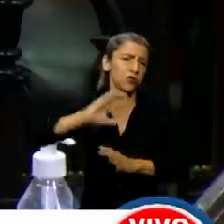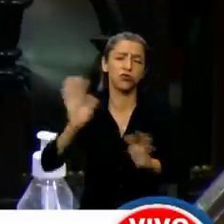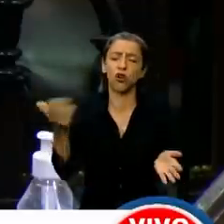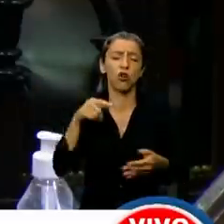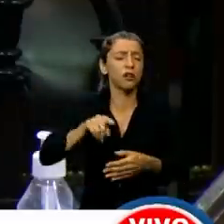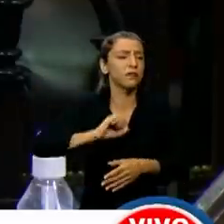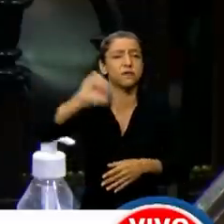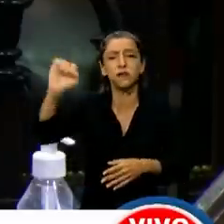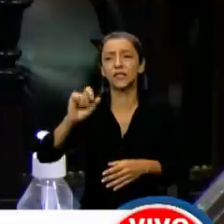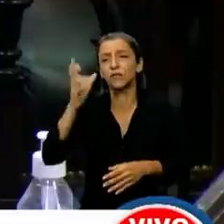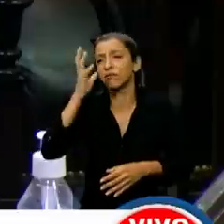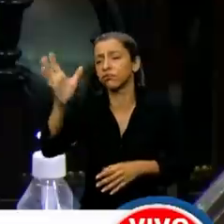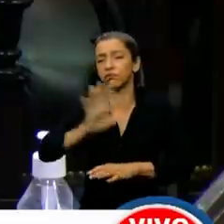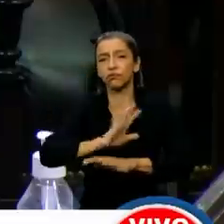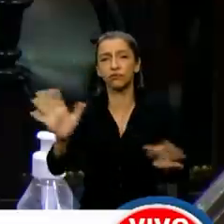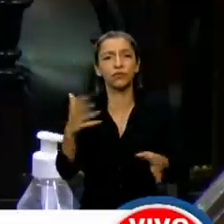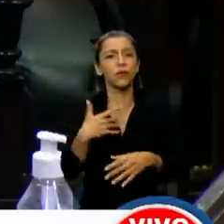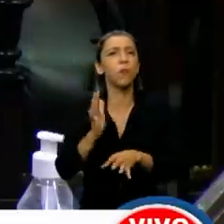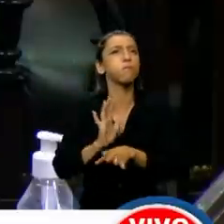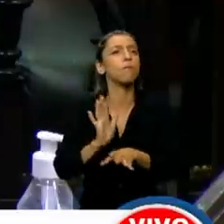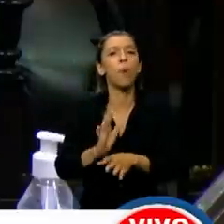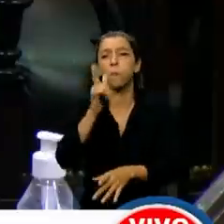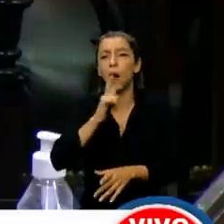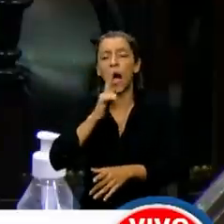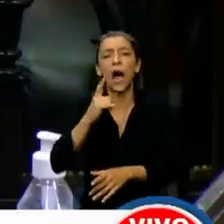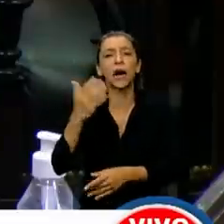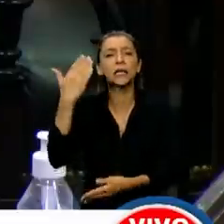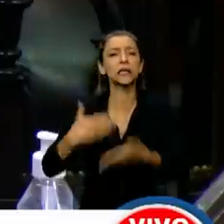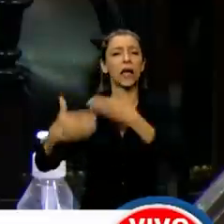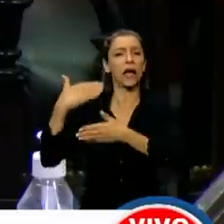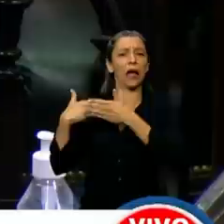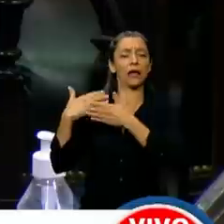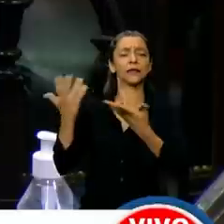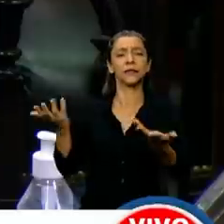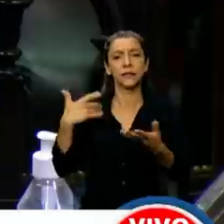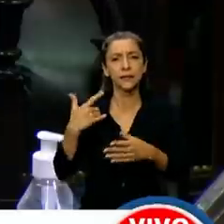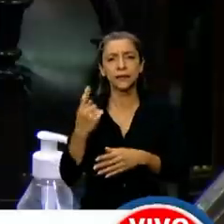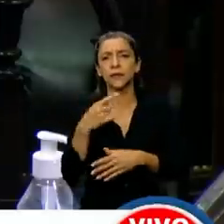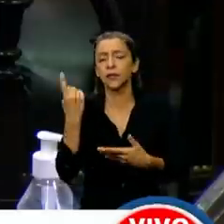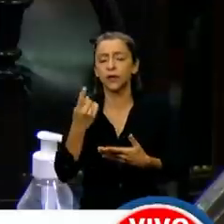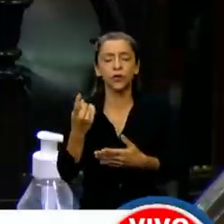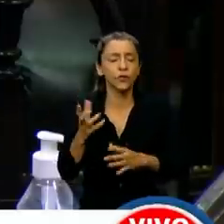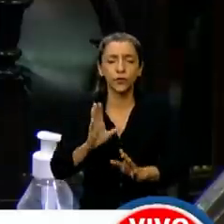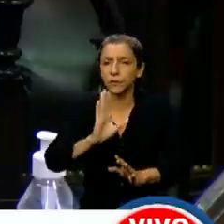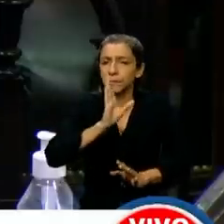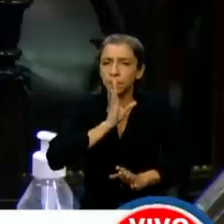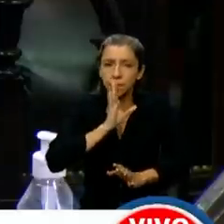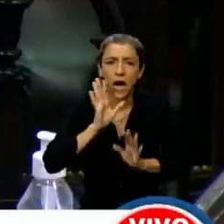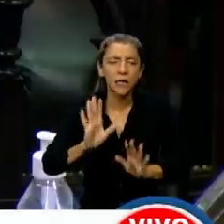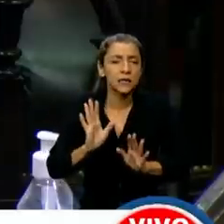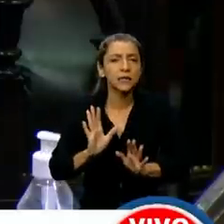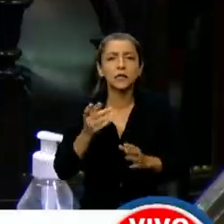volumen regresivo que no se puede evadir y un impuesto que además